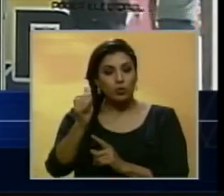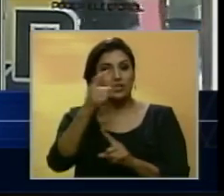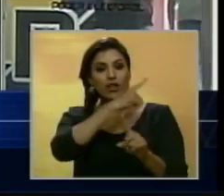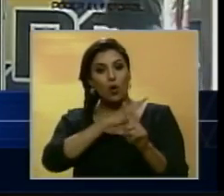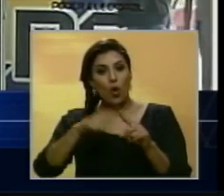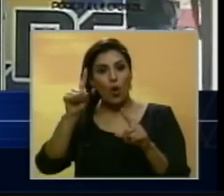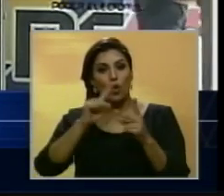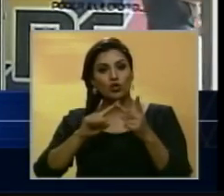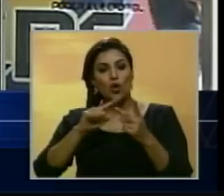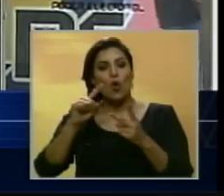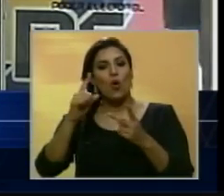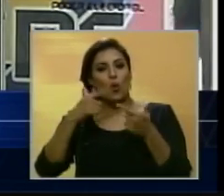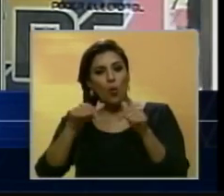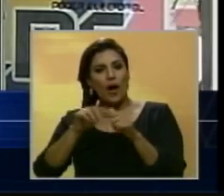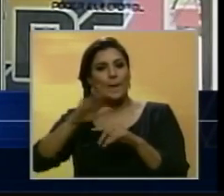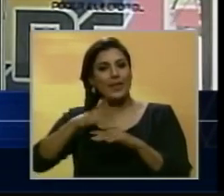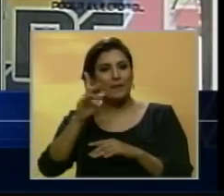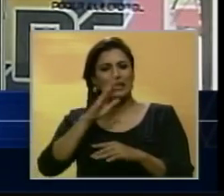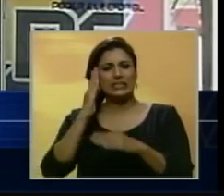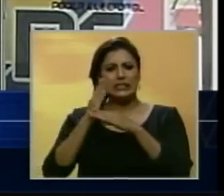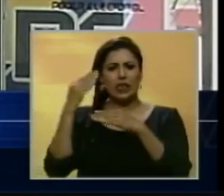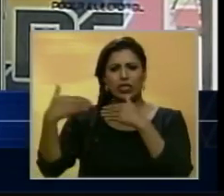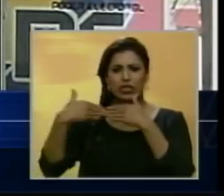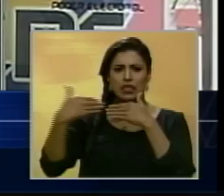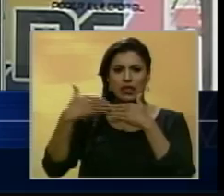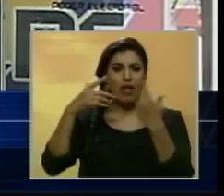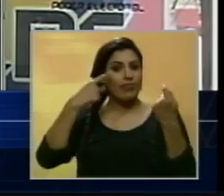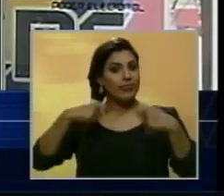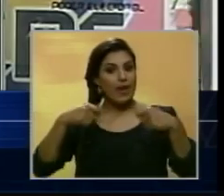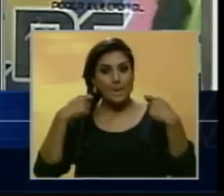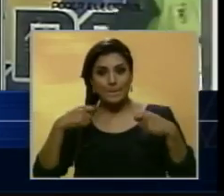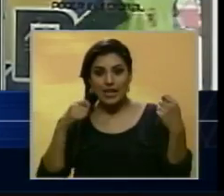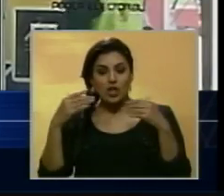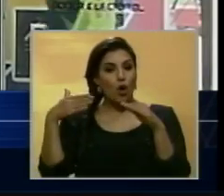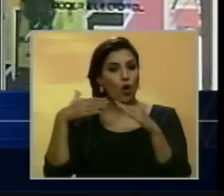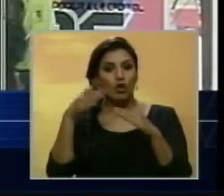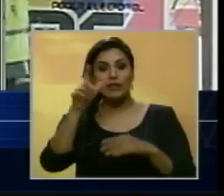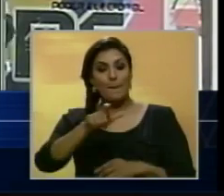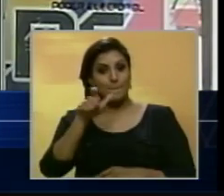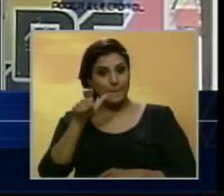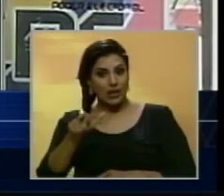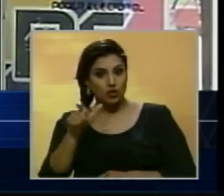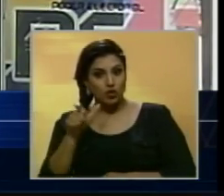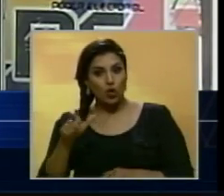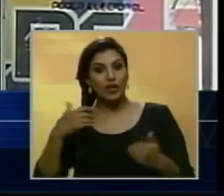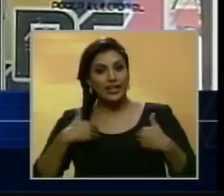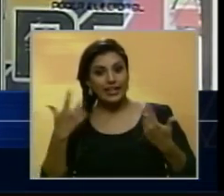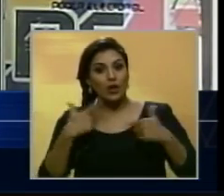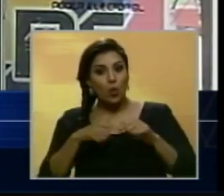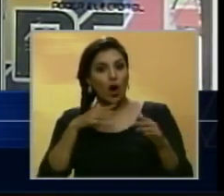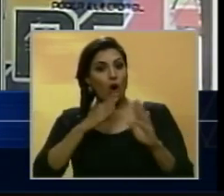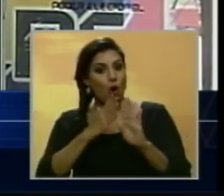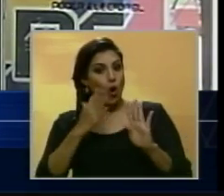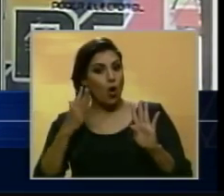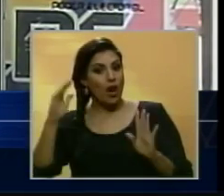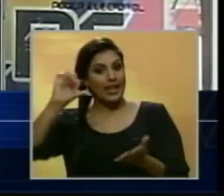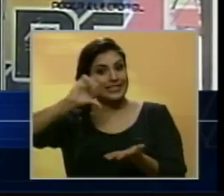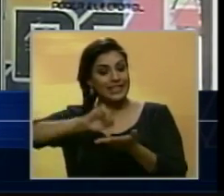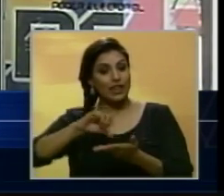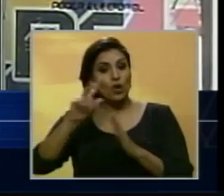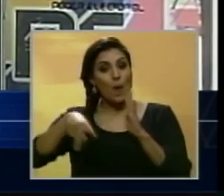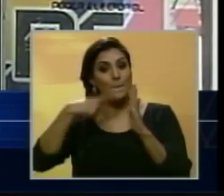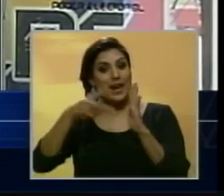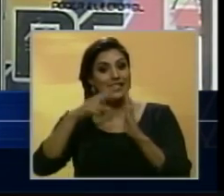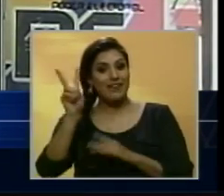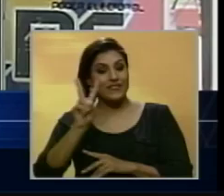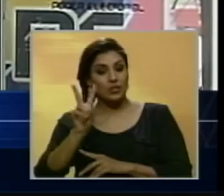Aquí en Caracas también señaló hostigamiento en contra de las personas que están haciendo colas en el centro de Plaza